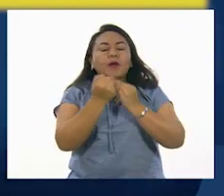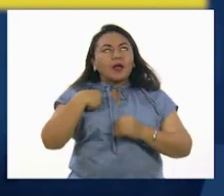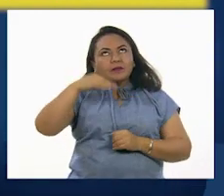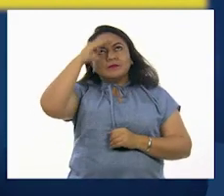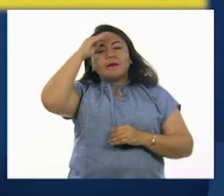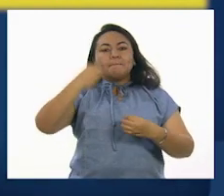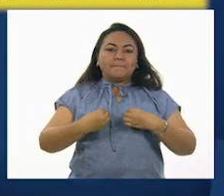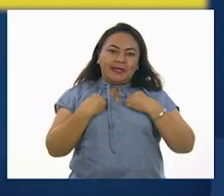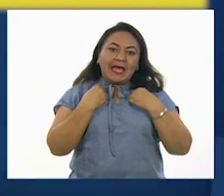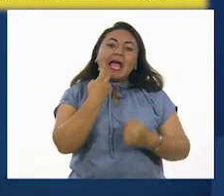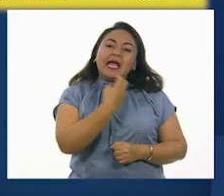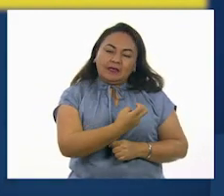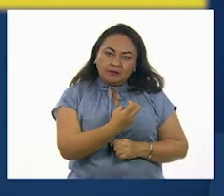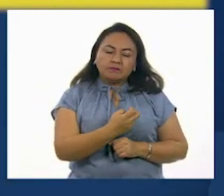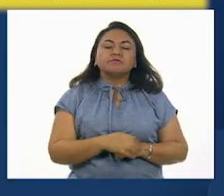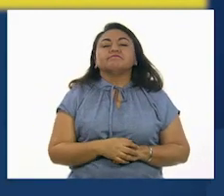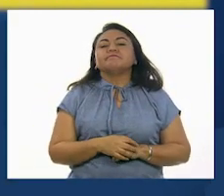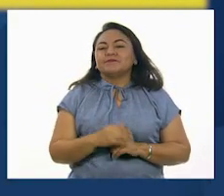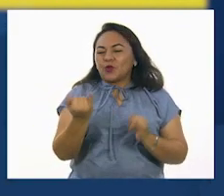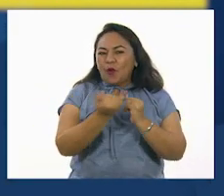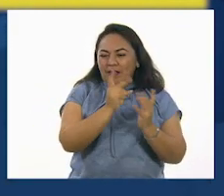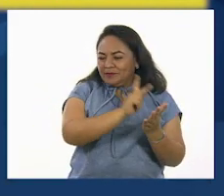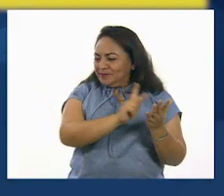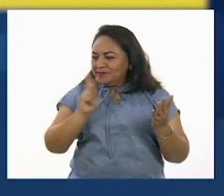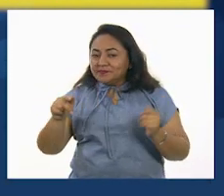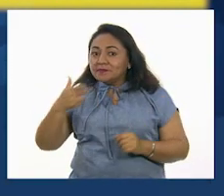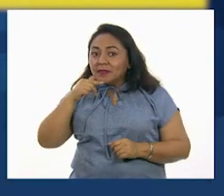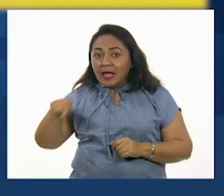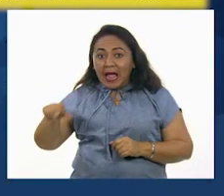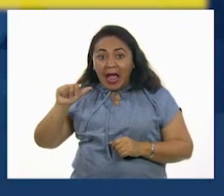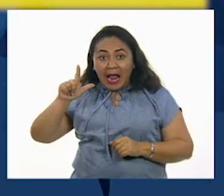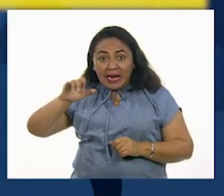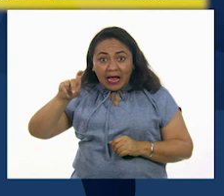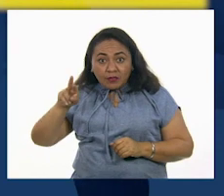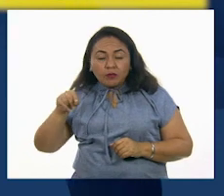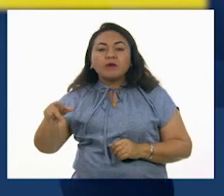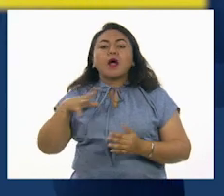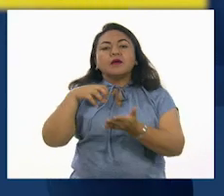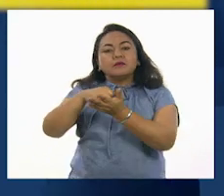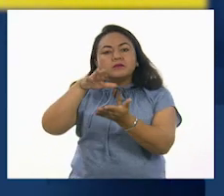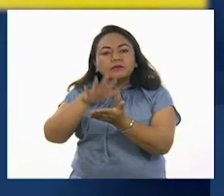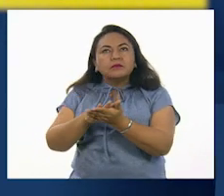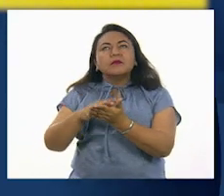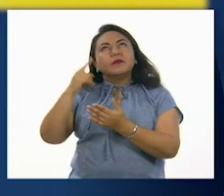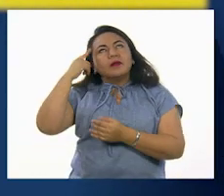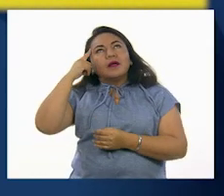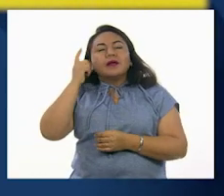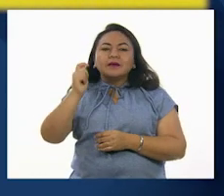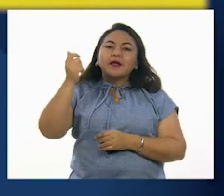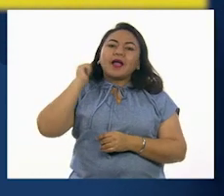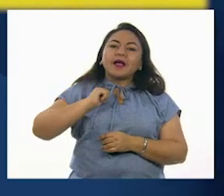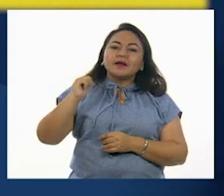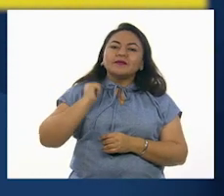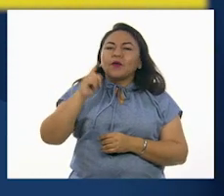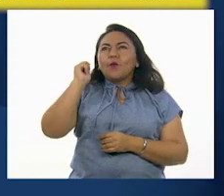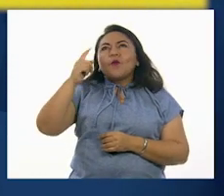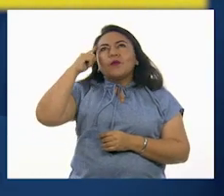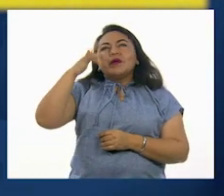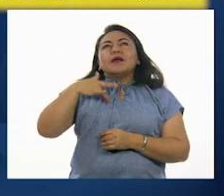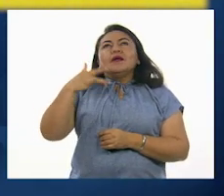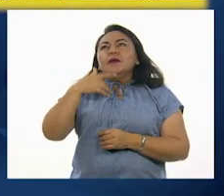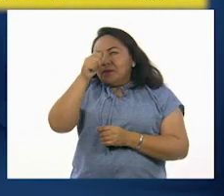la vida. Así es, nosotros, al igual que Alejandro, podemos tener algún texto que haya marcado nuestro espíritu y nuestra forma de ver la